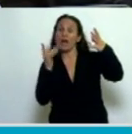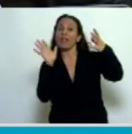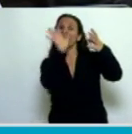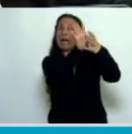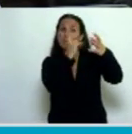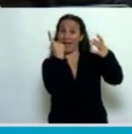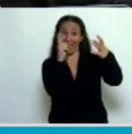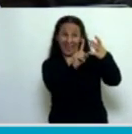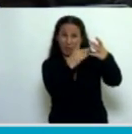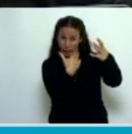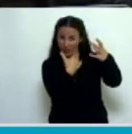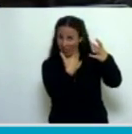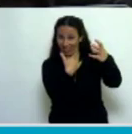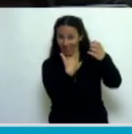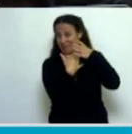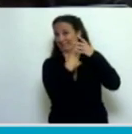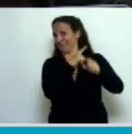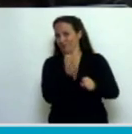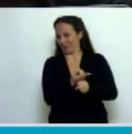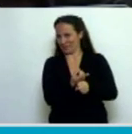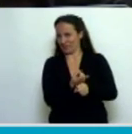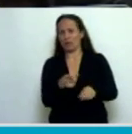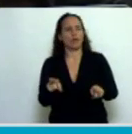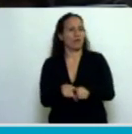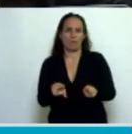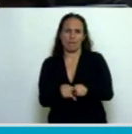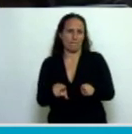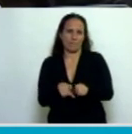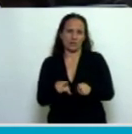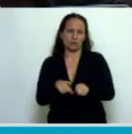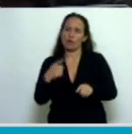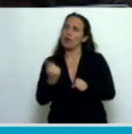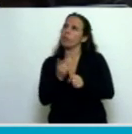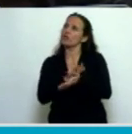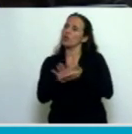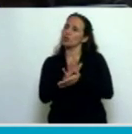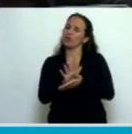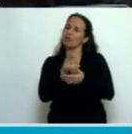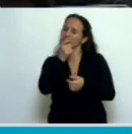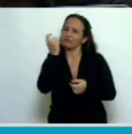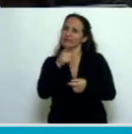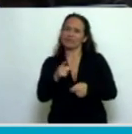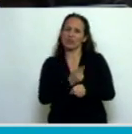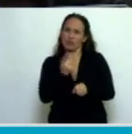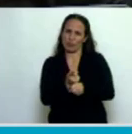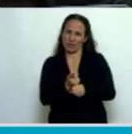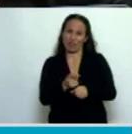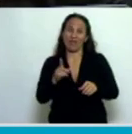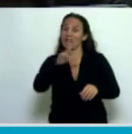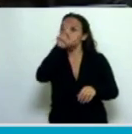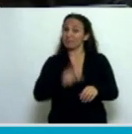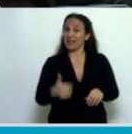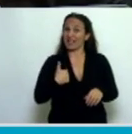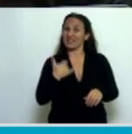Católica, nos dejan con el 28,7 de pobres, es decir, 11 millones de pobres en la